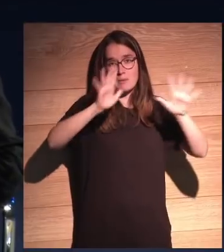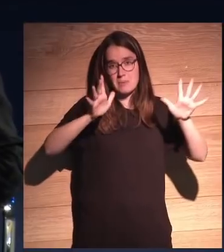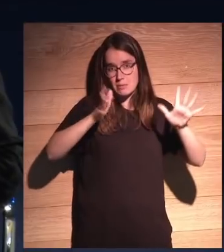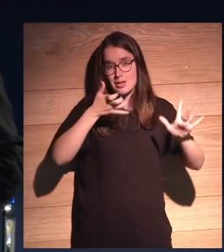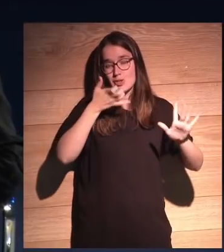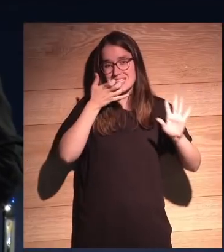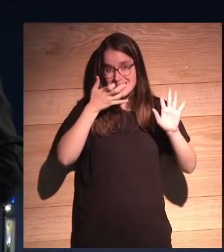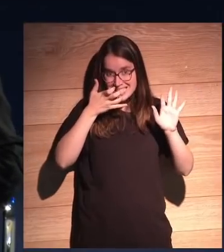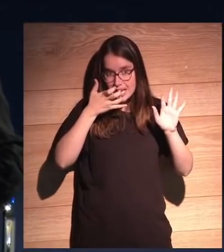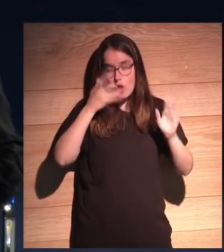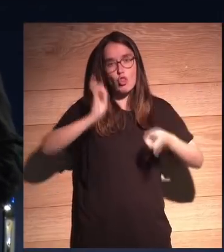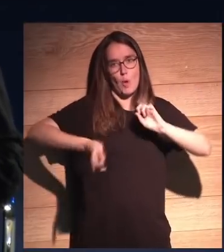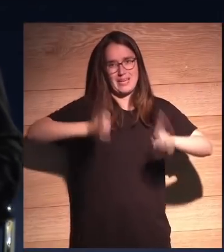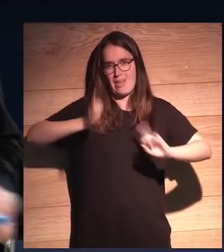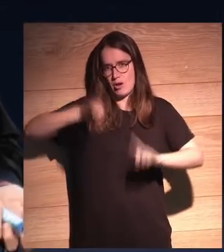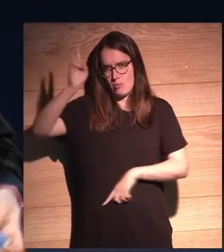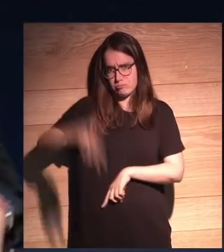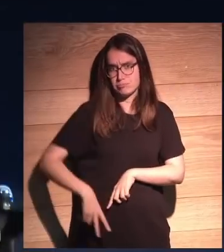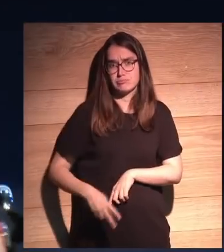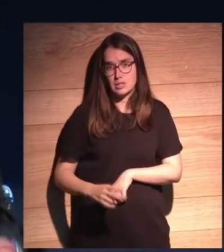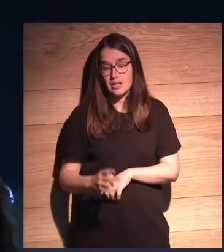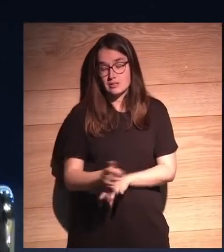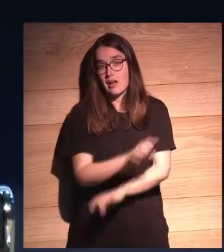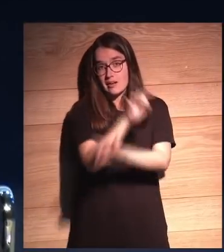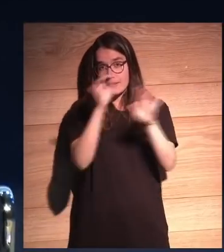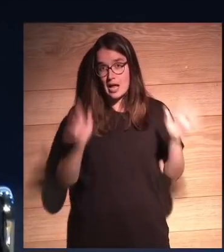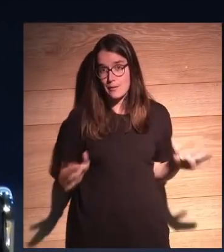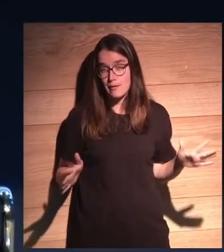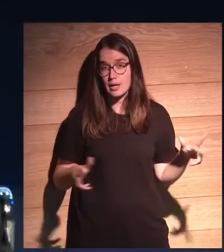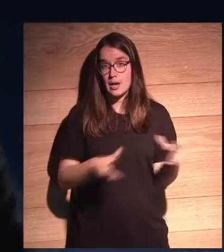sí, desde luego, por los dominadores. Y está claro